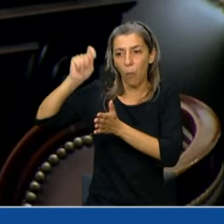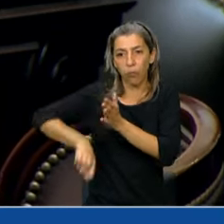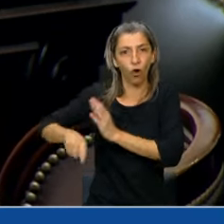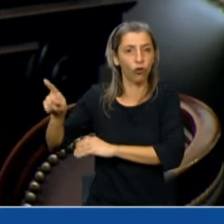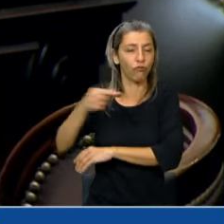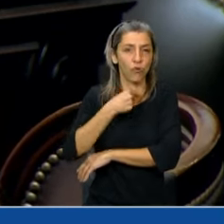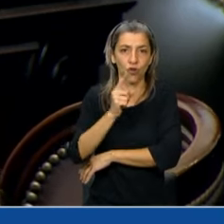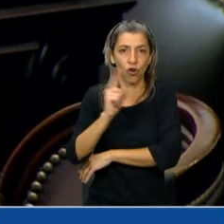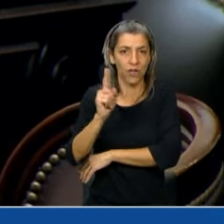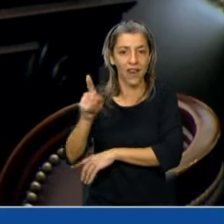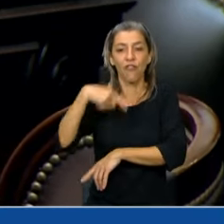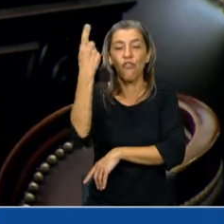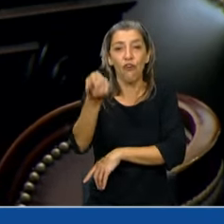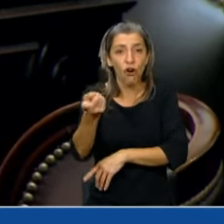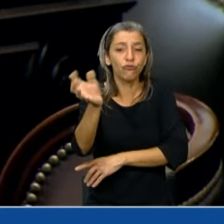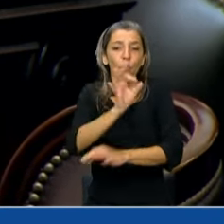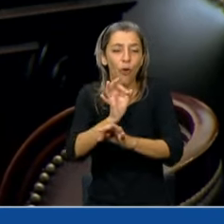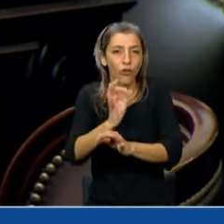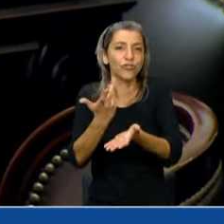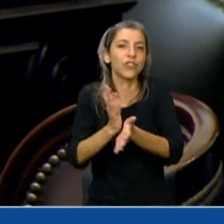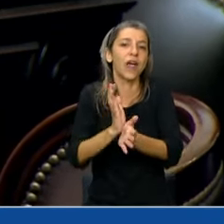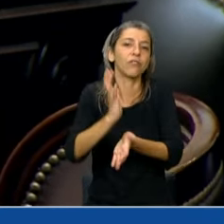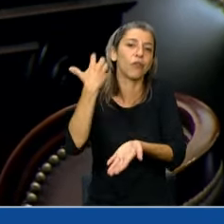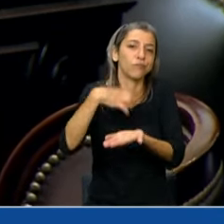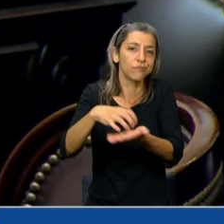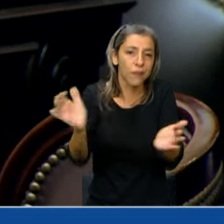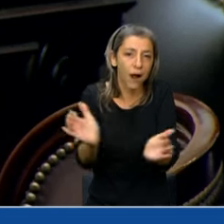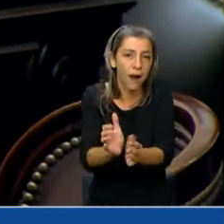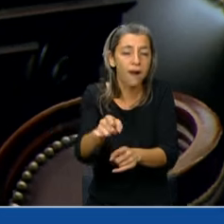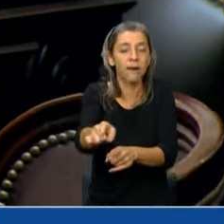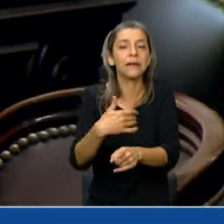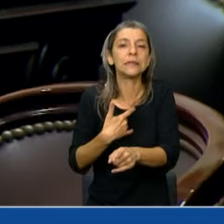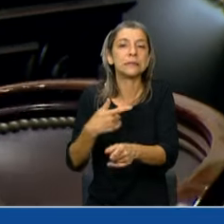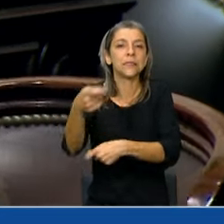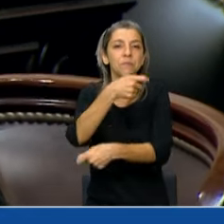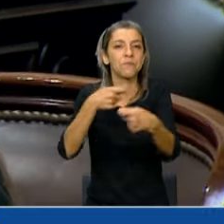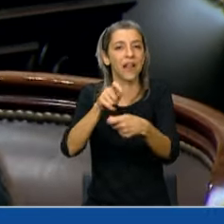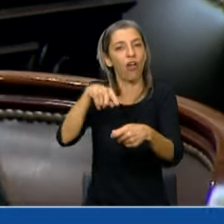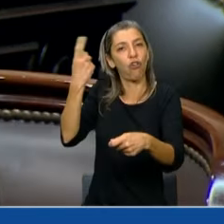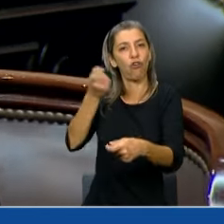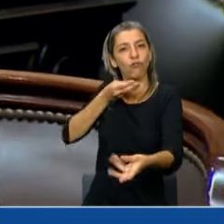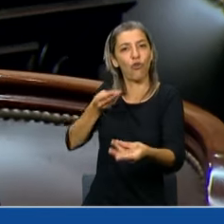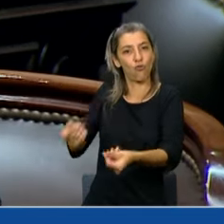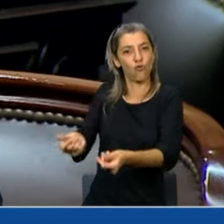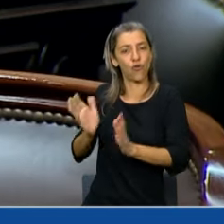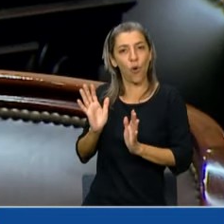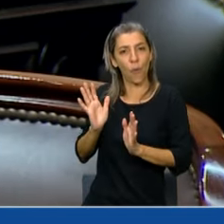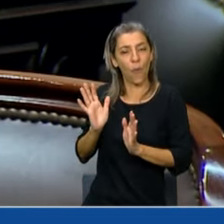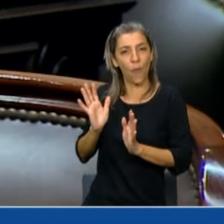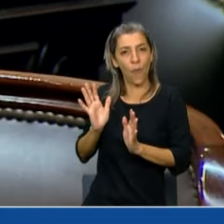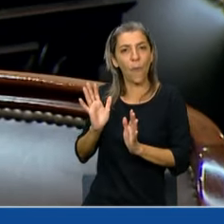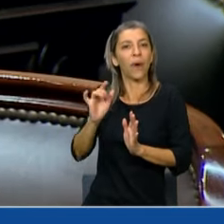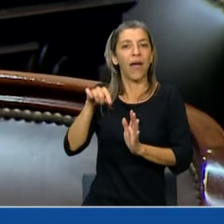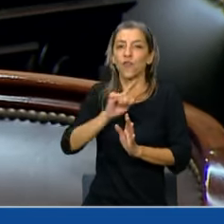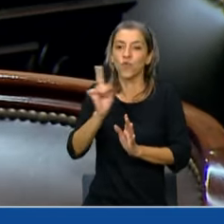proyectos pequeños o de leasing prefieren el mercado spot y los de gran parte los de